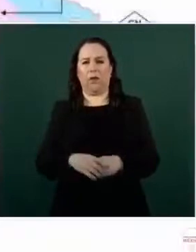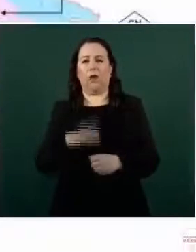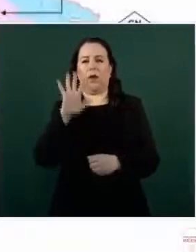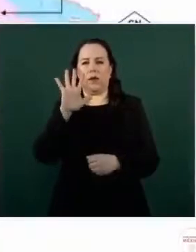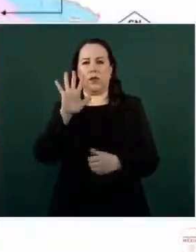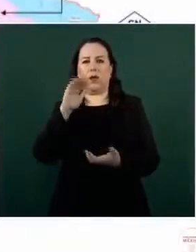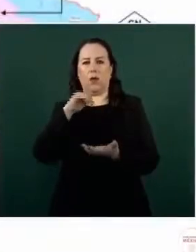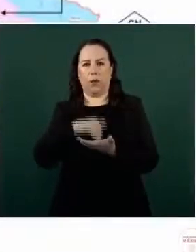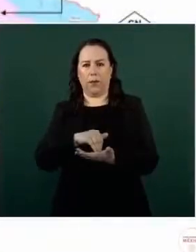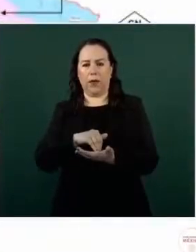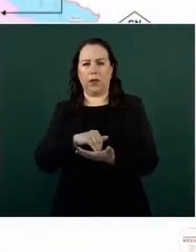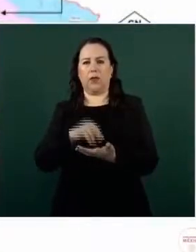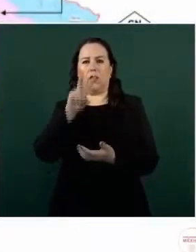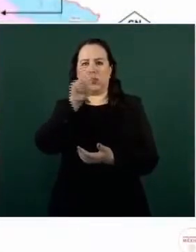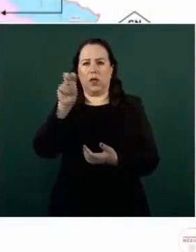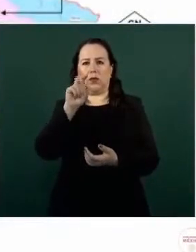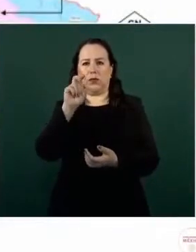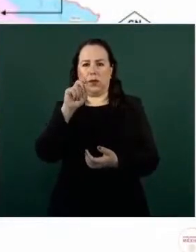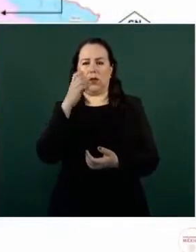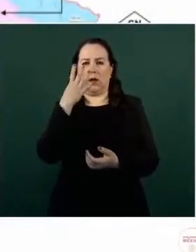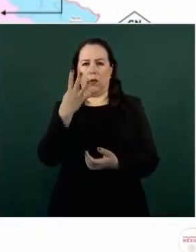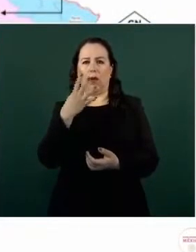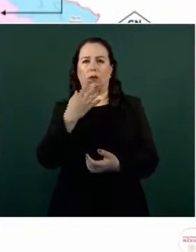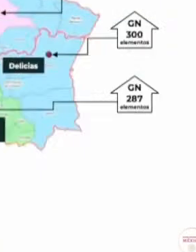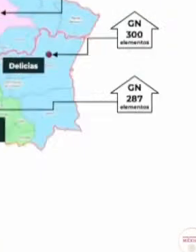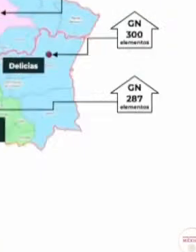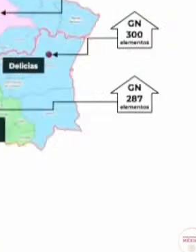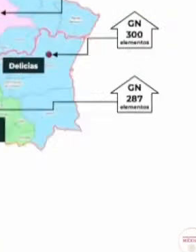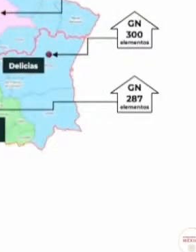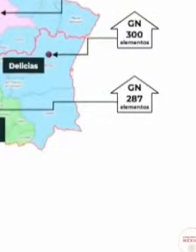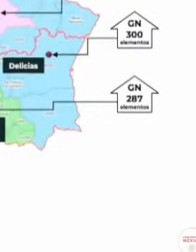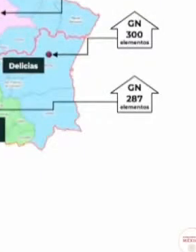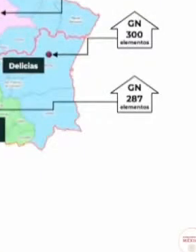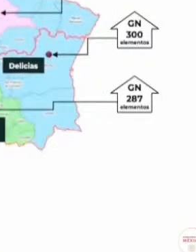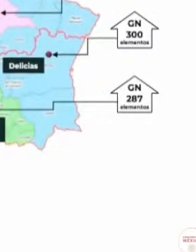5.234 hombres, y de estos operativos son